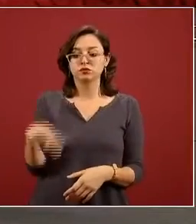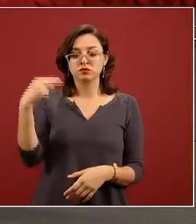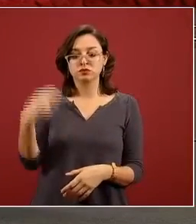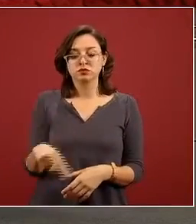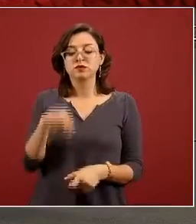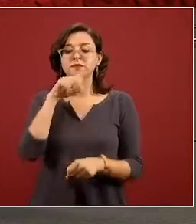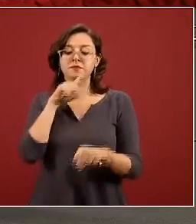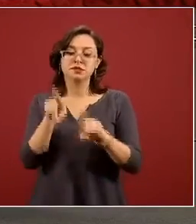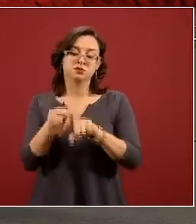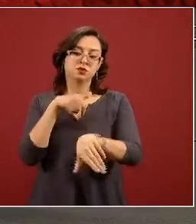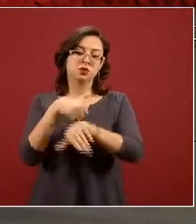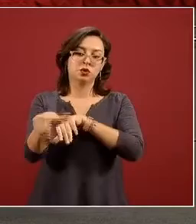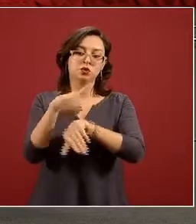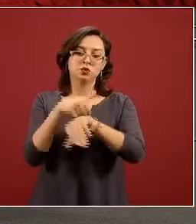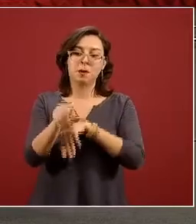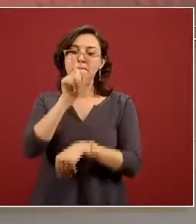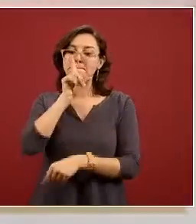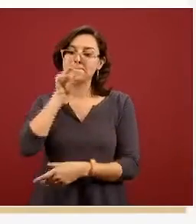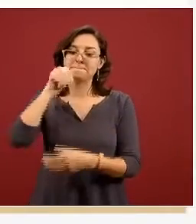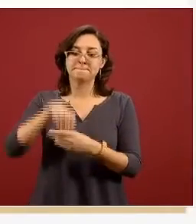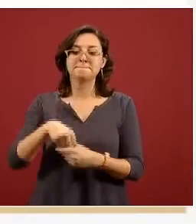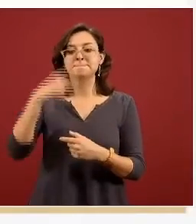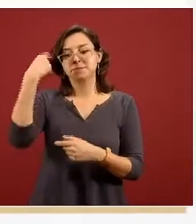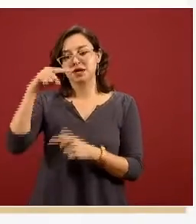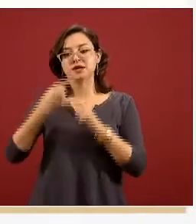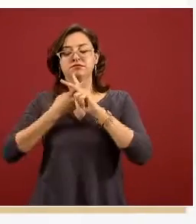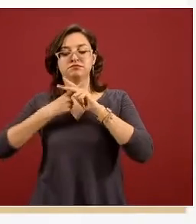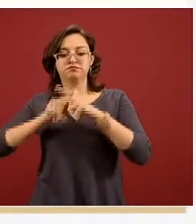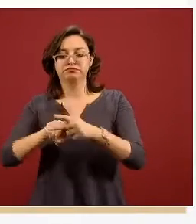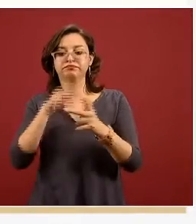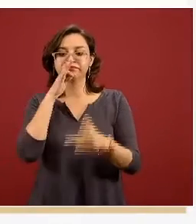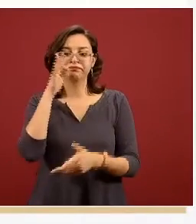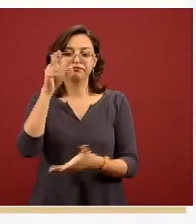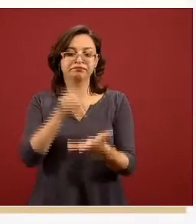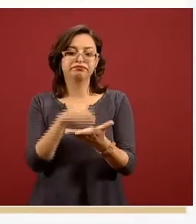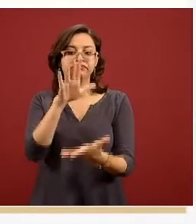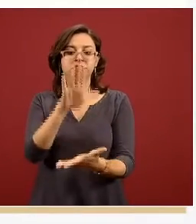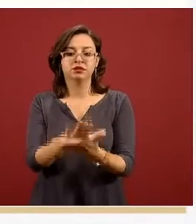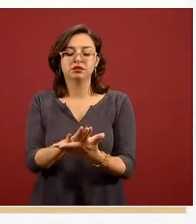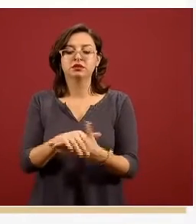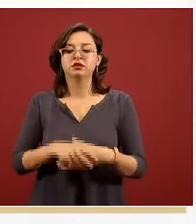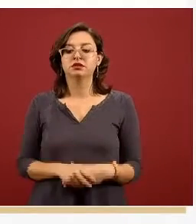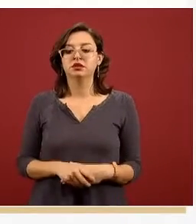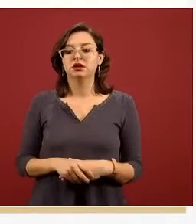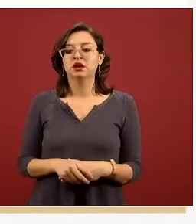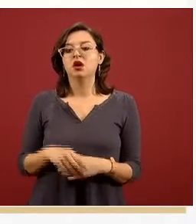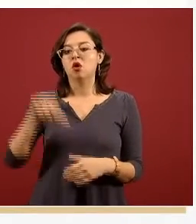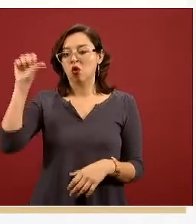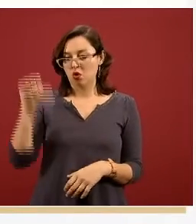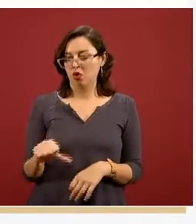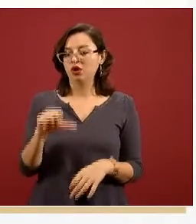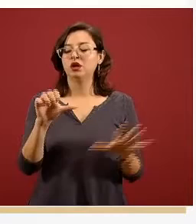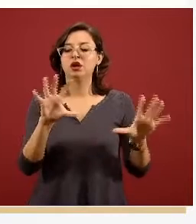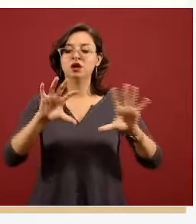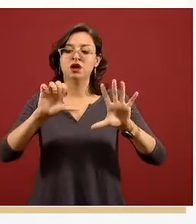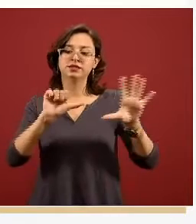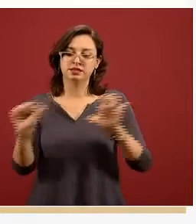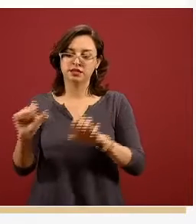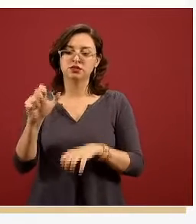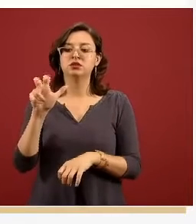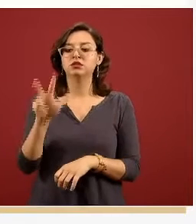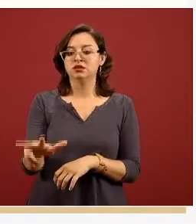su clave correspondiente para poder iniciar con su notificación. Por lo tanto, sube a 618. Sin embargo, de